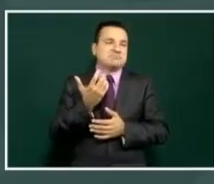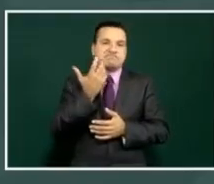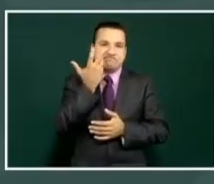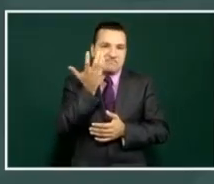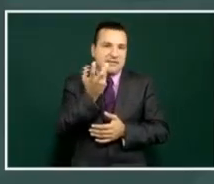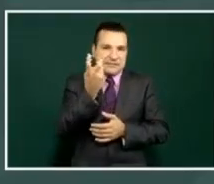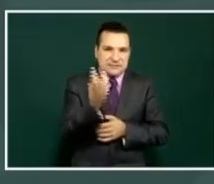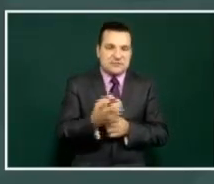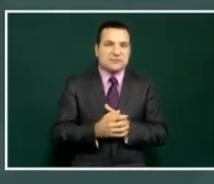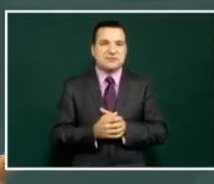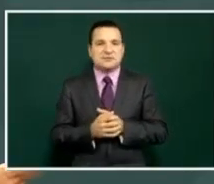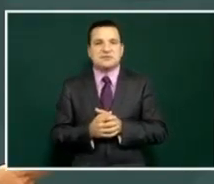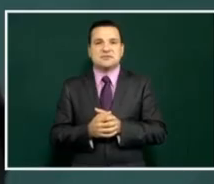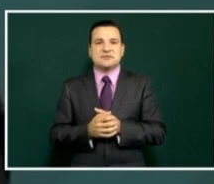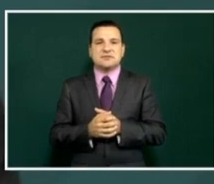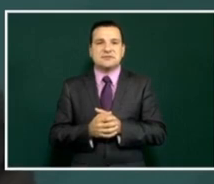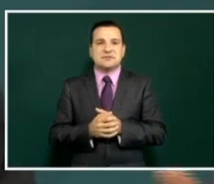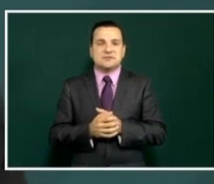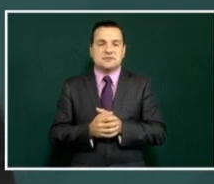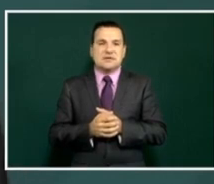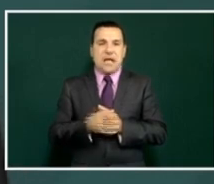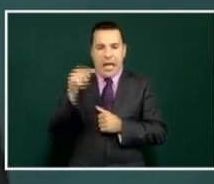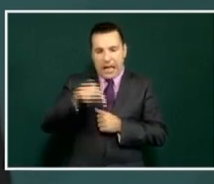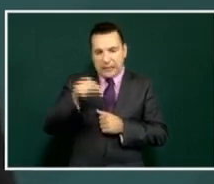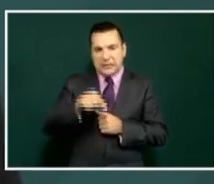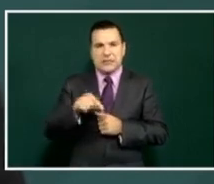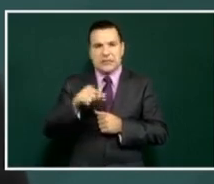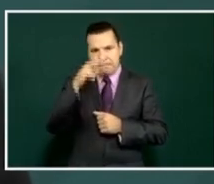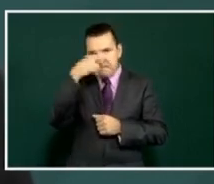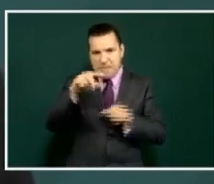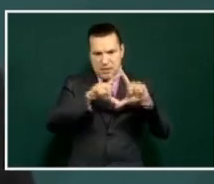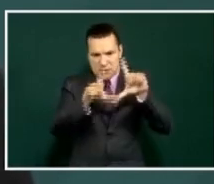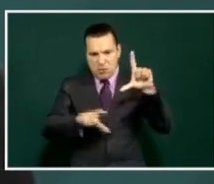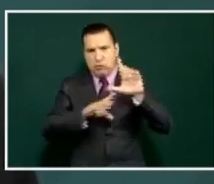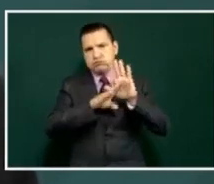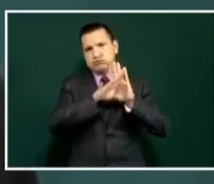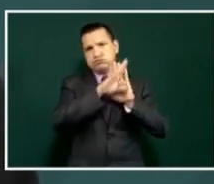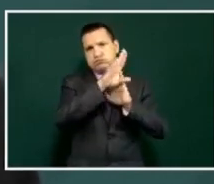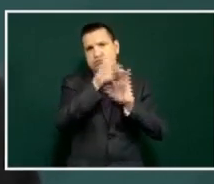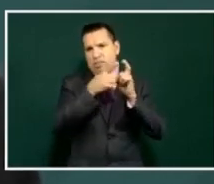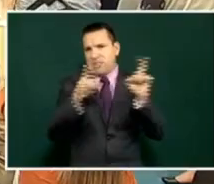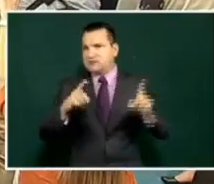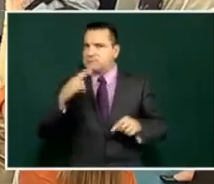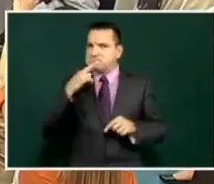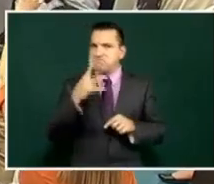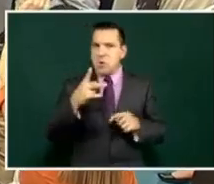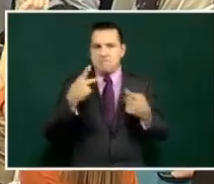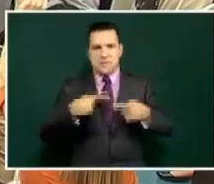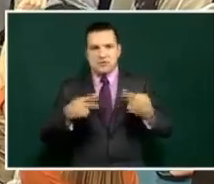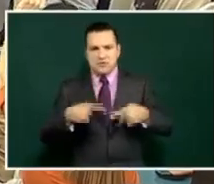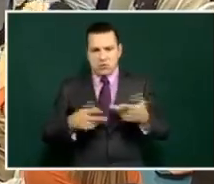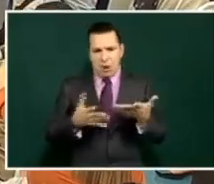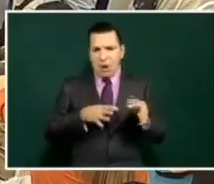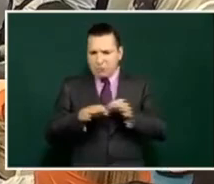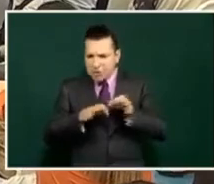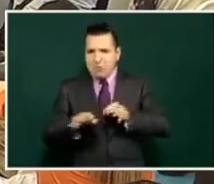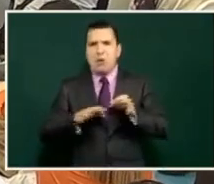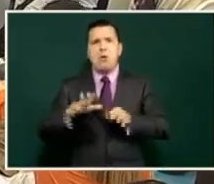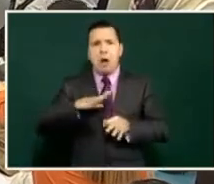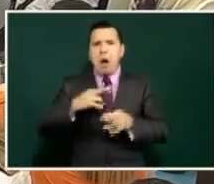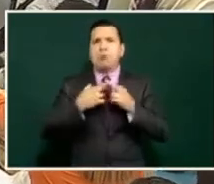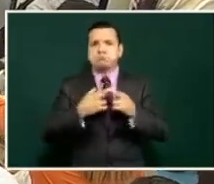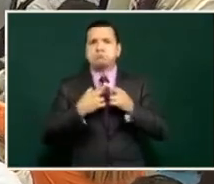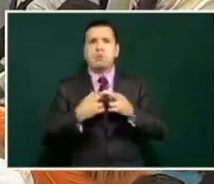que se pueda desarrollar nuestro país y que la gente no se vea